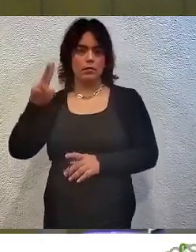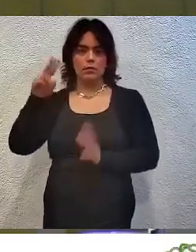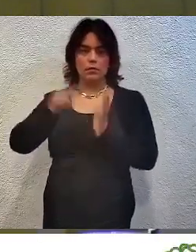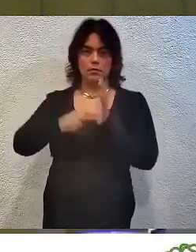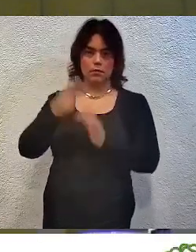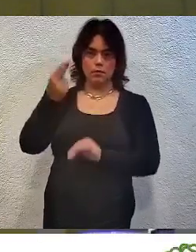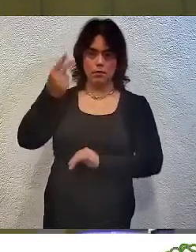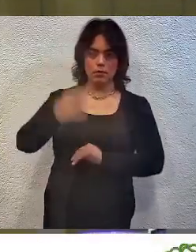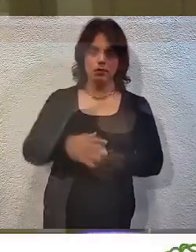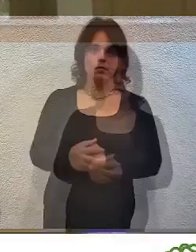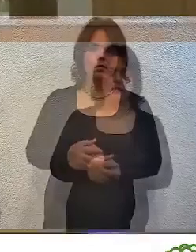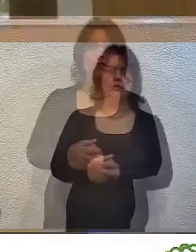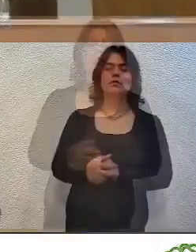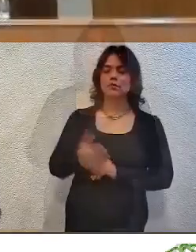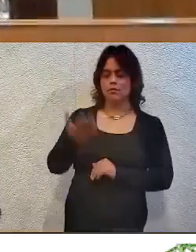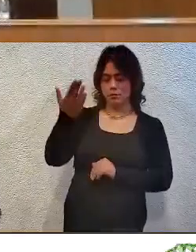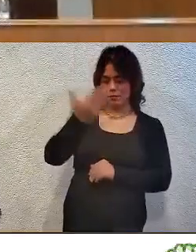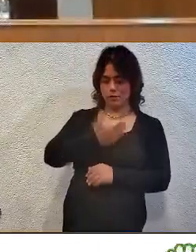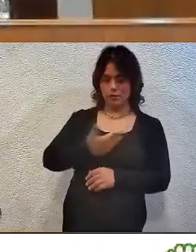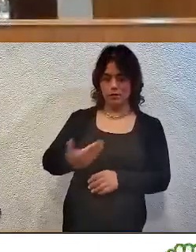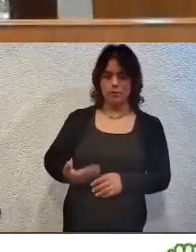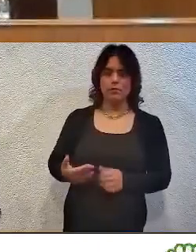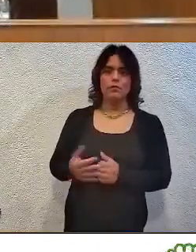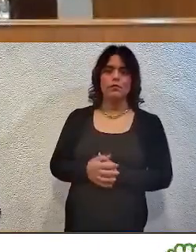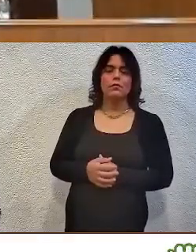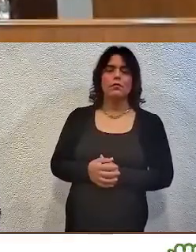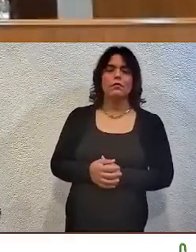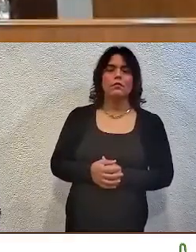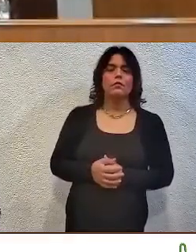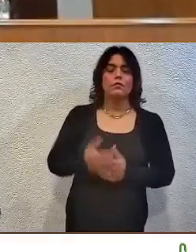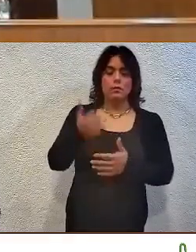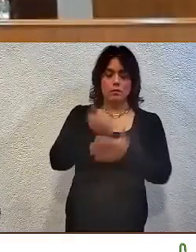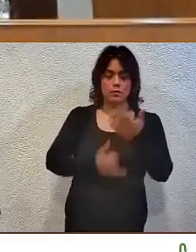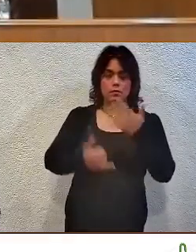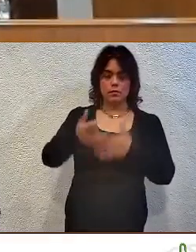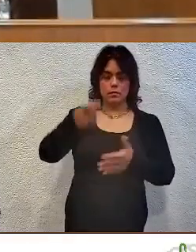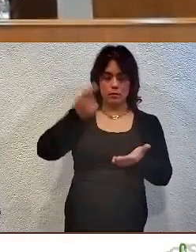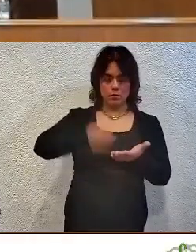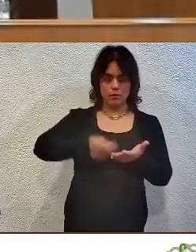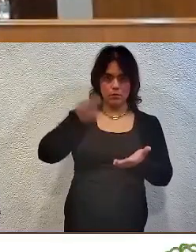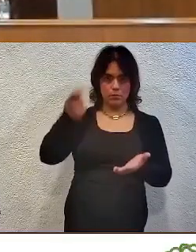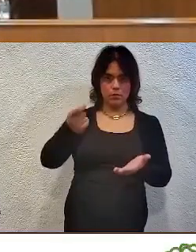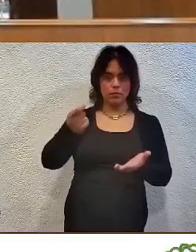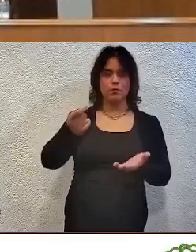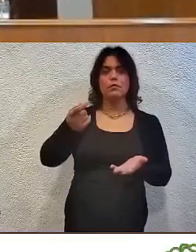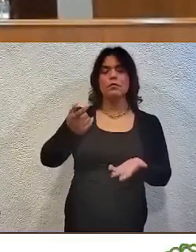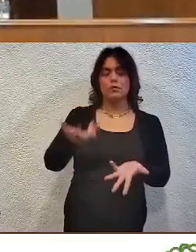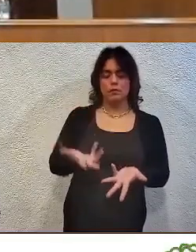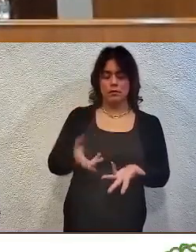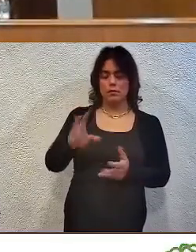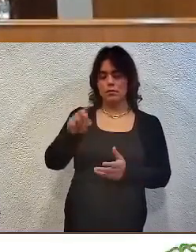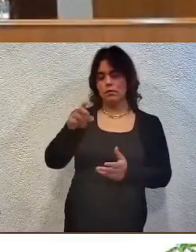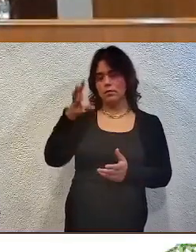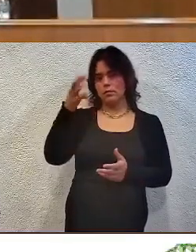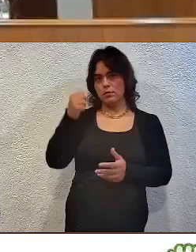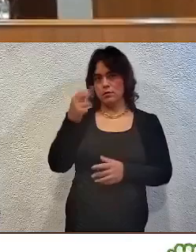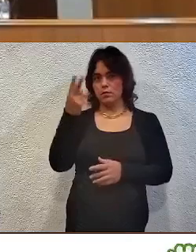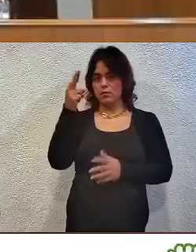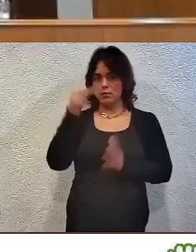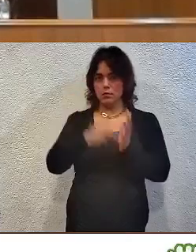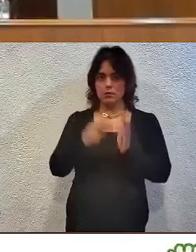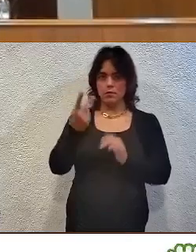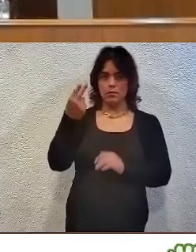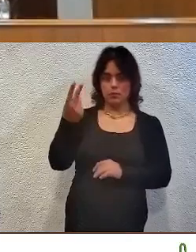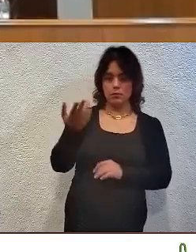SCT/039/2025. Con su autorización, magistrada presidenta. Doy cuenta con el proyecto de sentencia convenio tribunal 39 de este año, promovido por